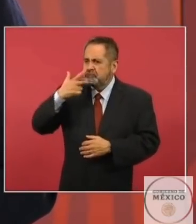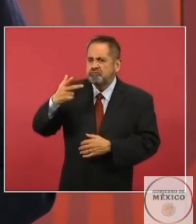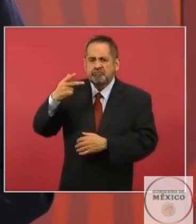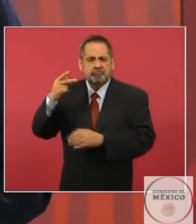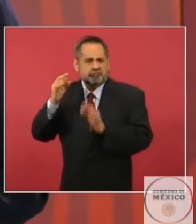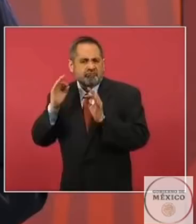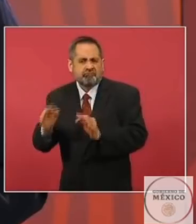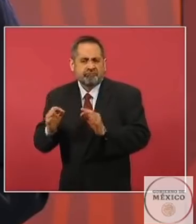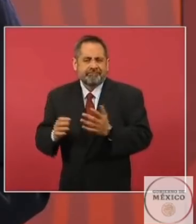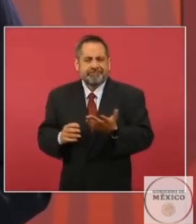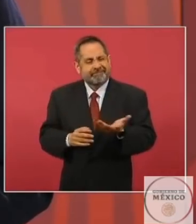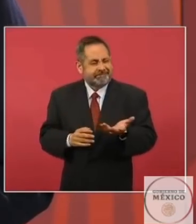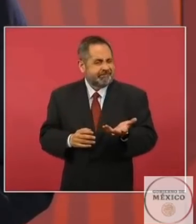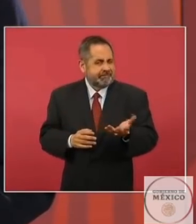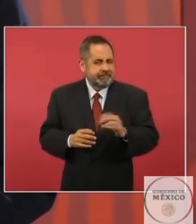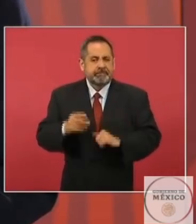Pero es como la política,